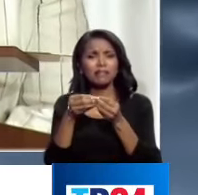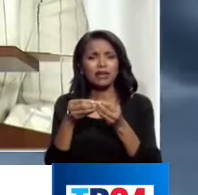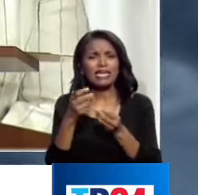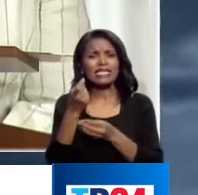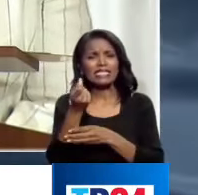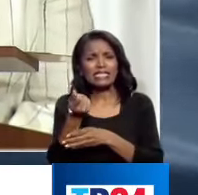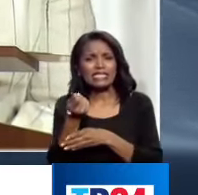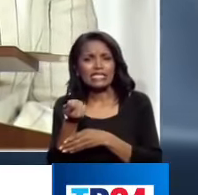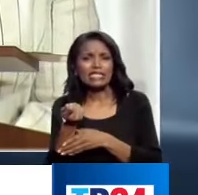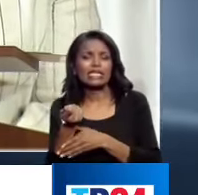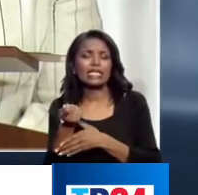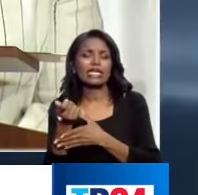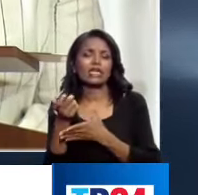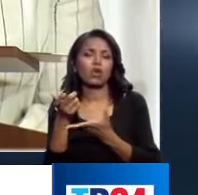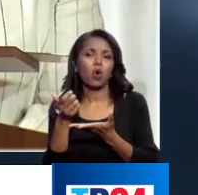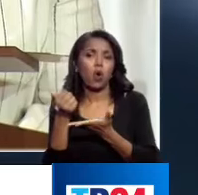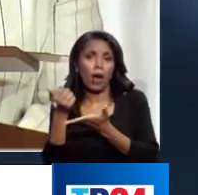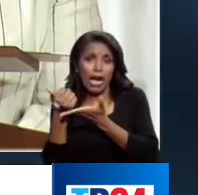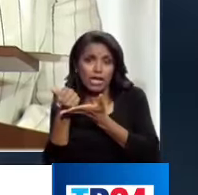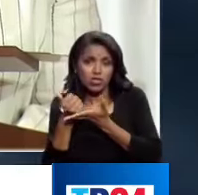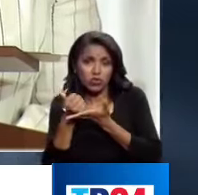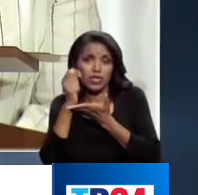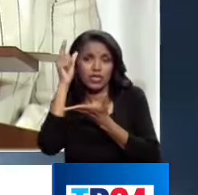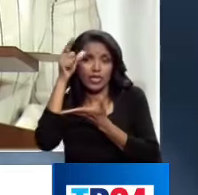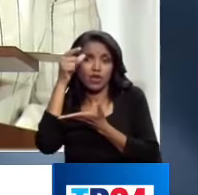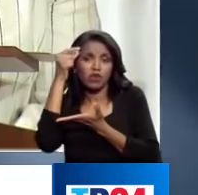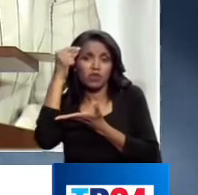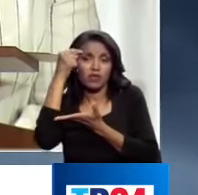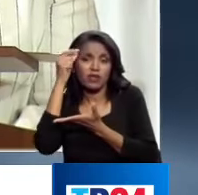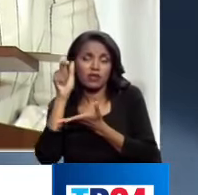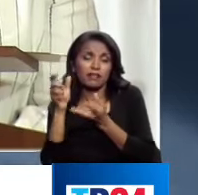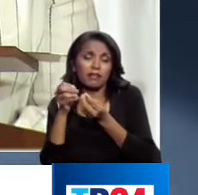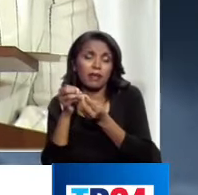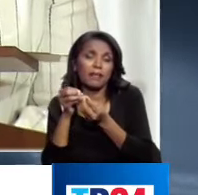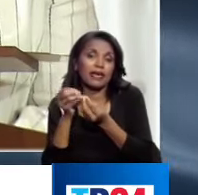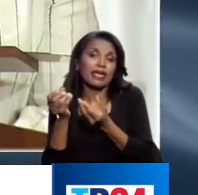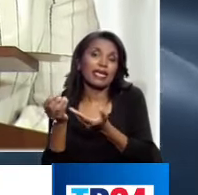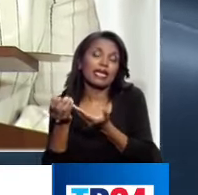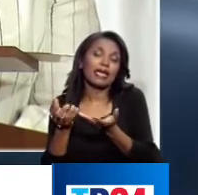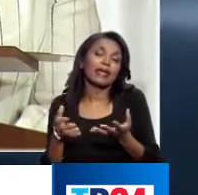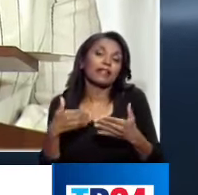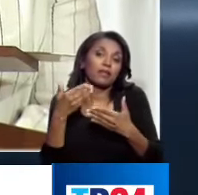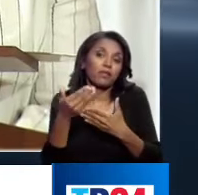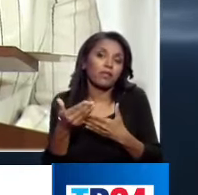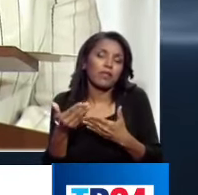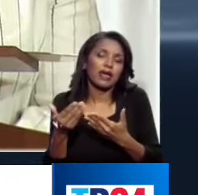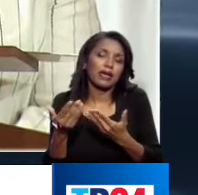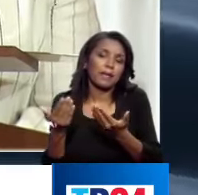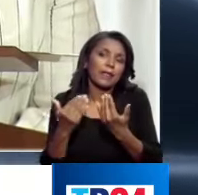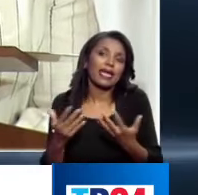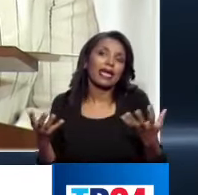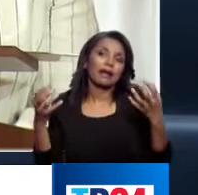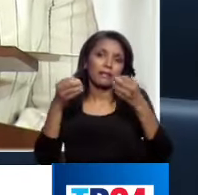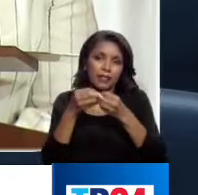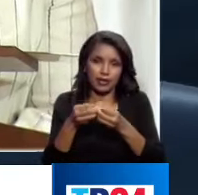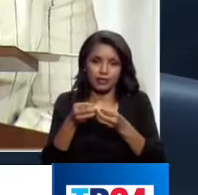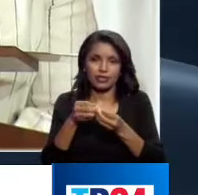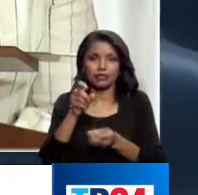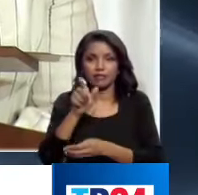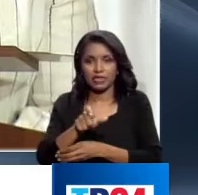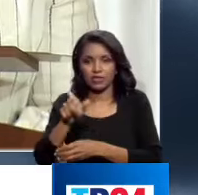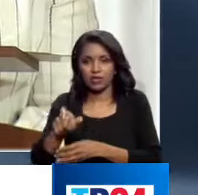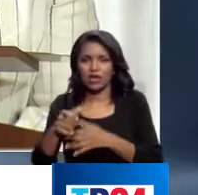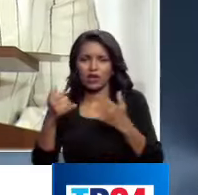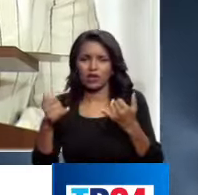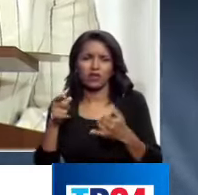algunas prácticas para poder incrementar aún más, porque se puede hasta triplicar este número. Partiendo de la respuesta que usted